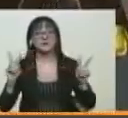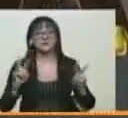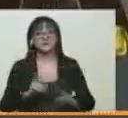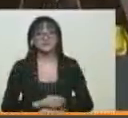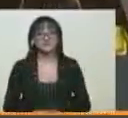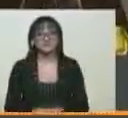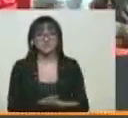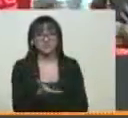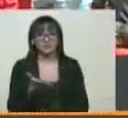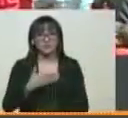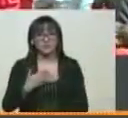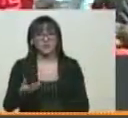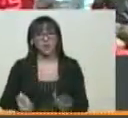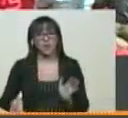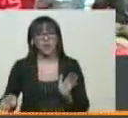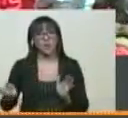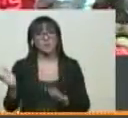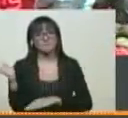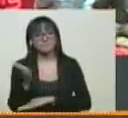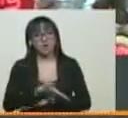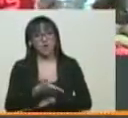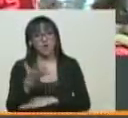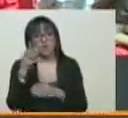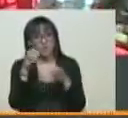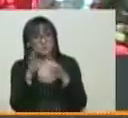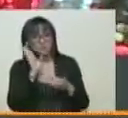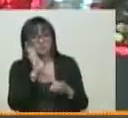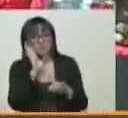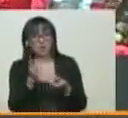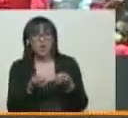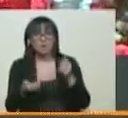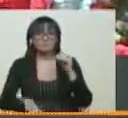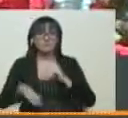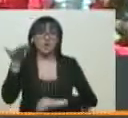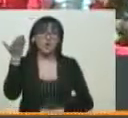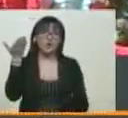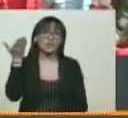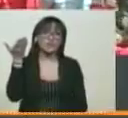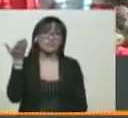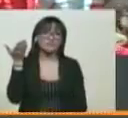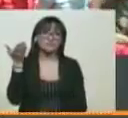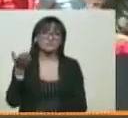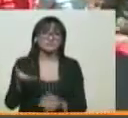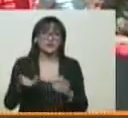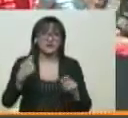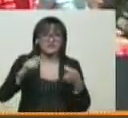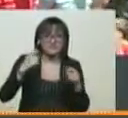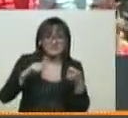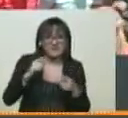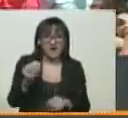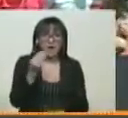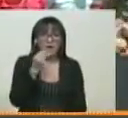¿Ustedes quieren que enfrentemos y derrotemos las mafias económicas y las mafias de bachaqueros?